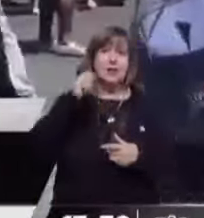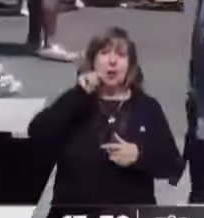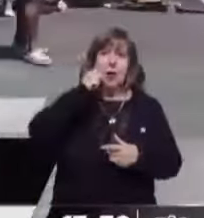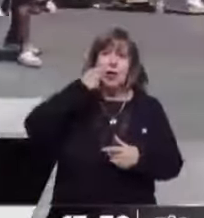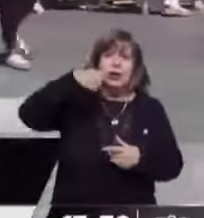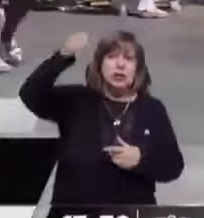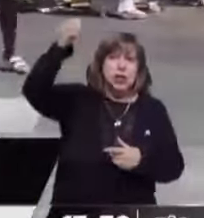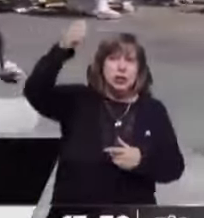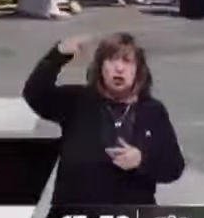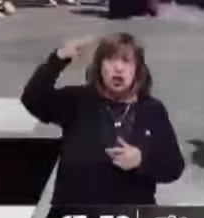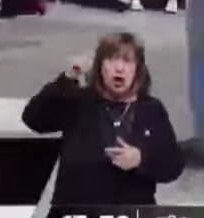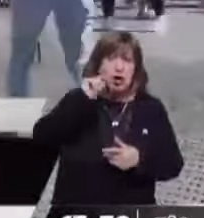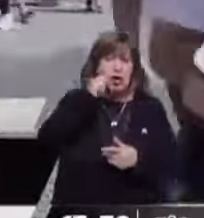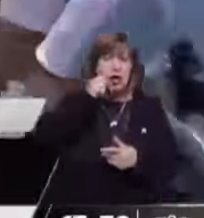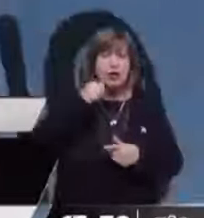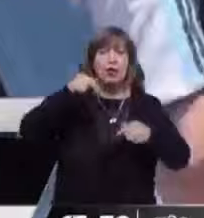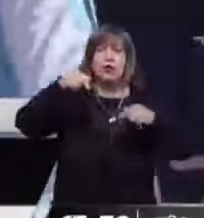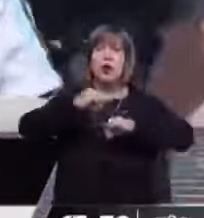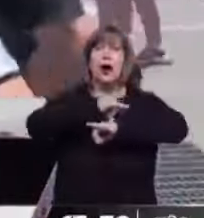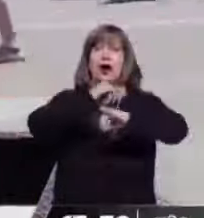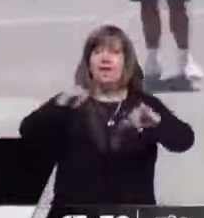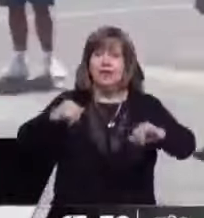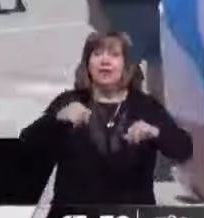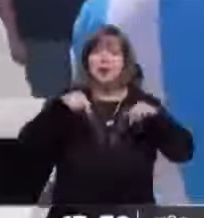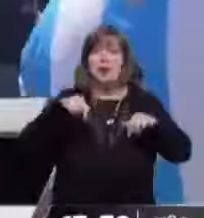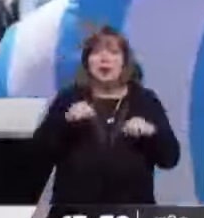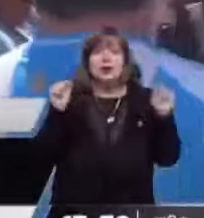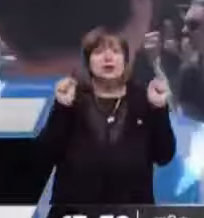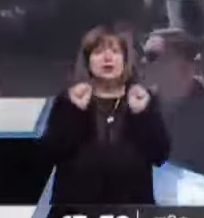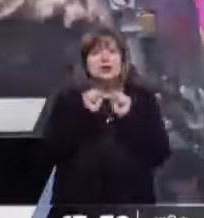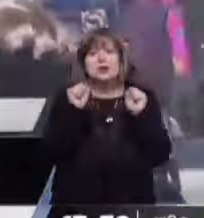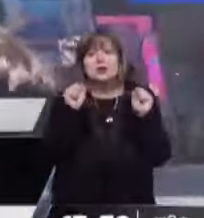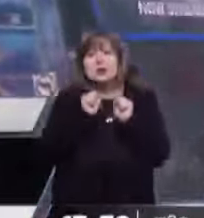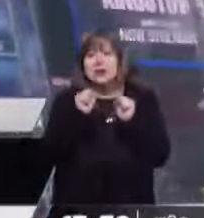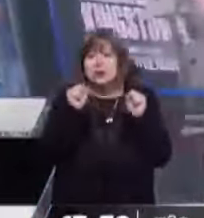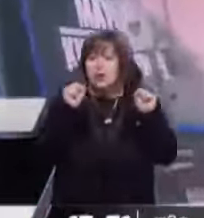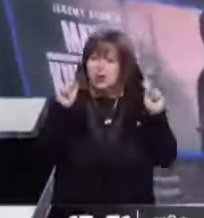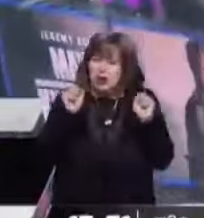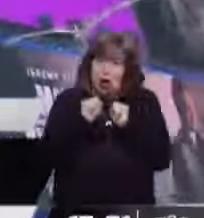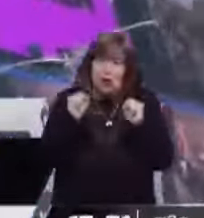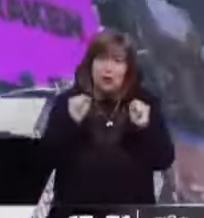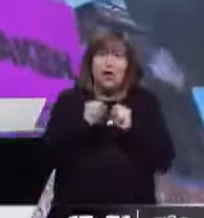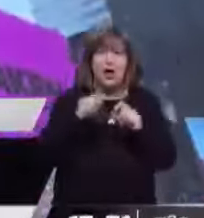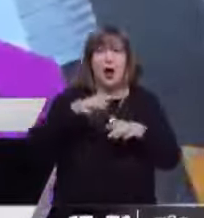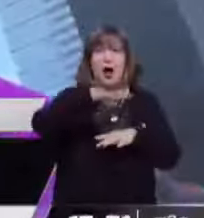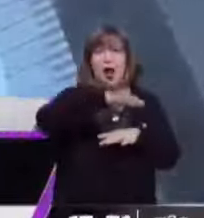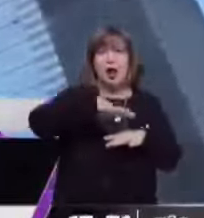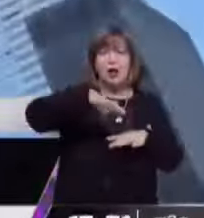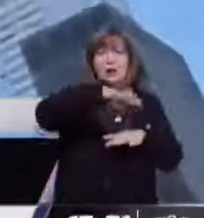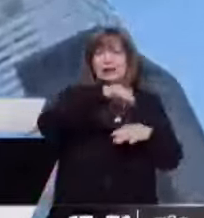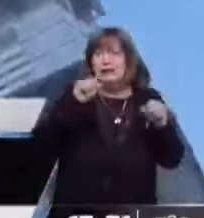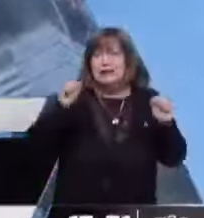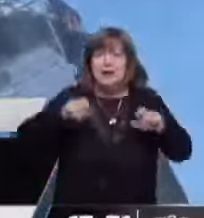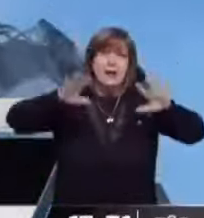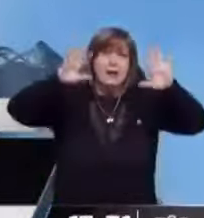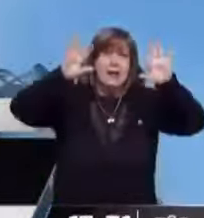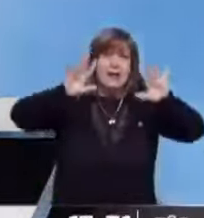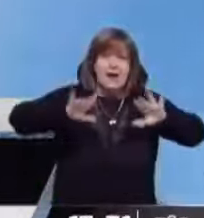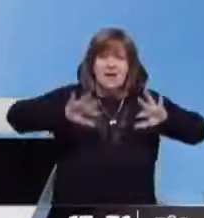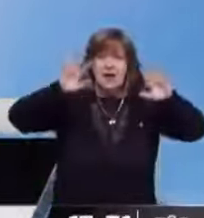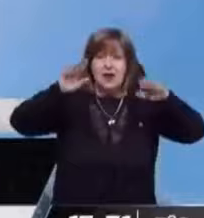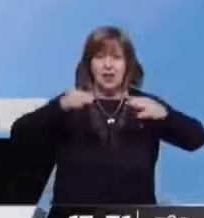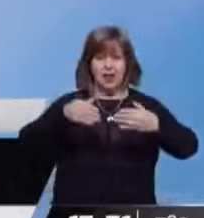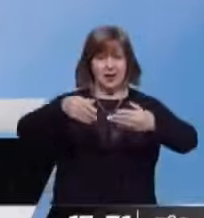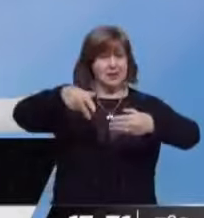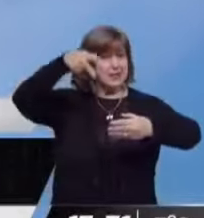Porque acá, bueno, tenemos 7 grados a esta hora. Frío, algunas localidades con mucha nieve, el paso a